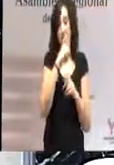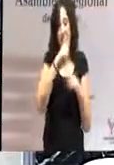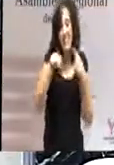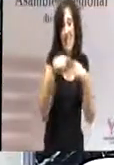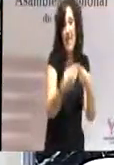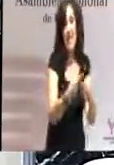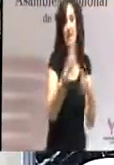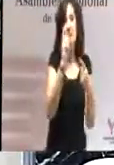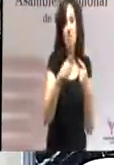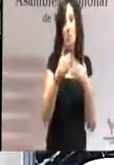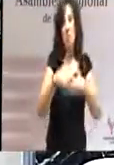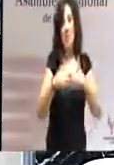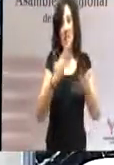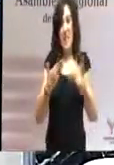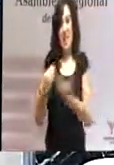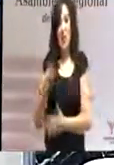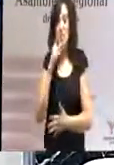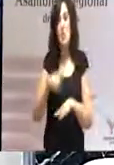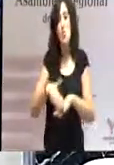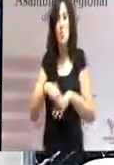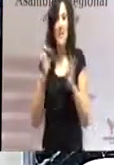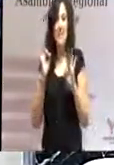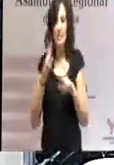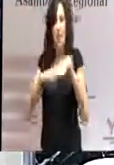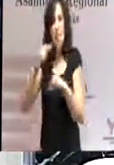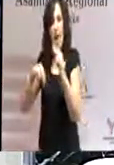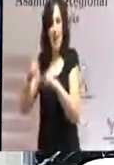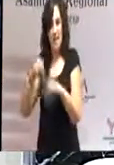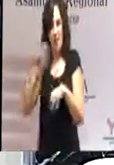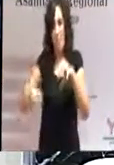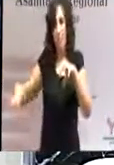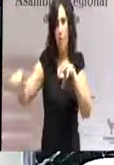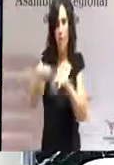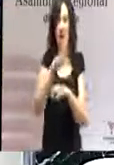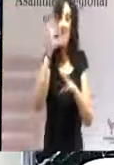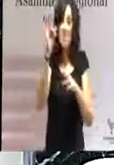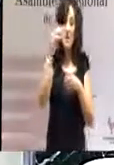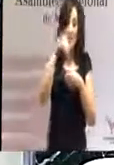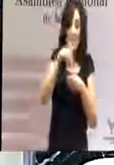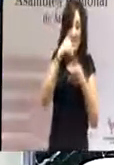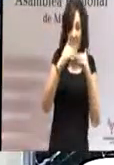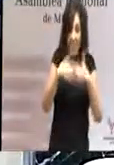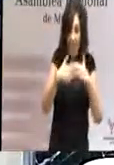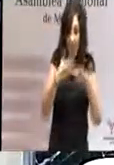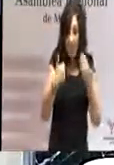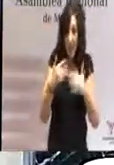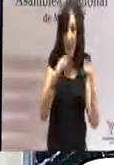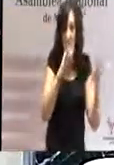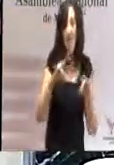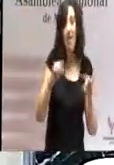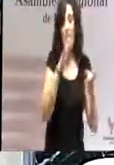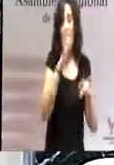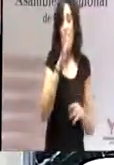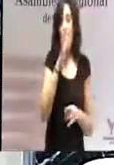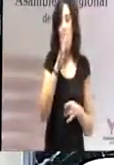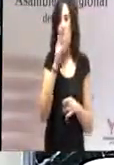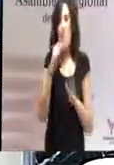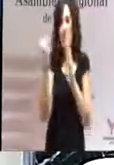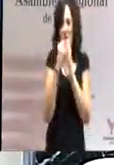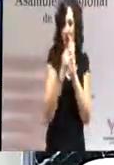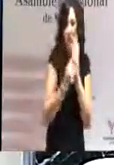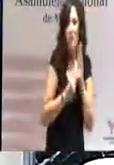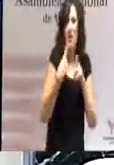mayor gloria del pelotazo urbanístico, una desalinizadora que además esconde un entramado societario con cláusulas leoninas